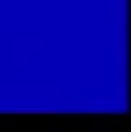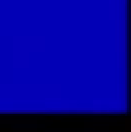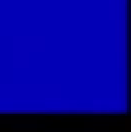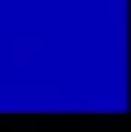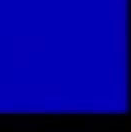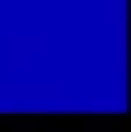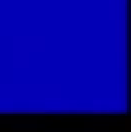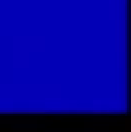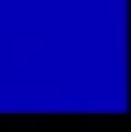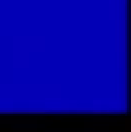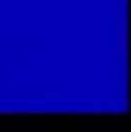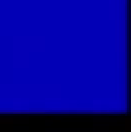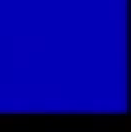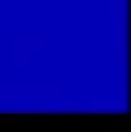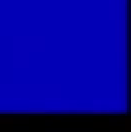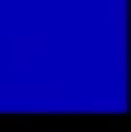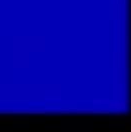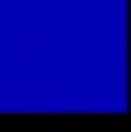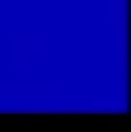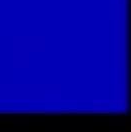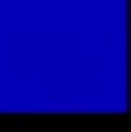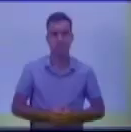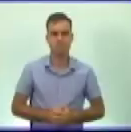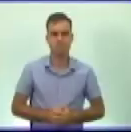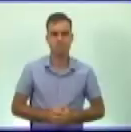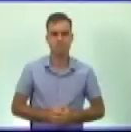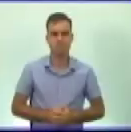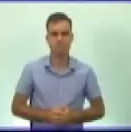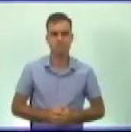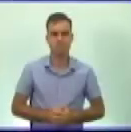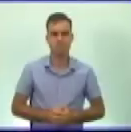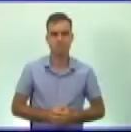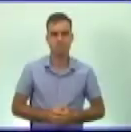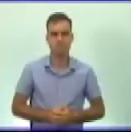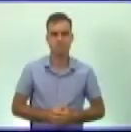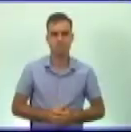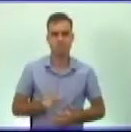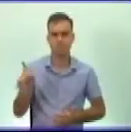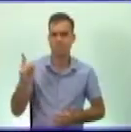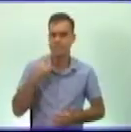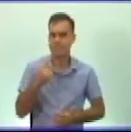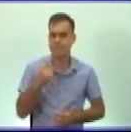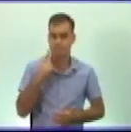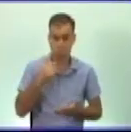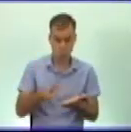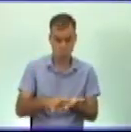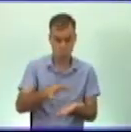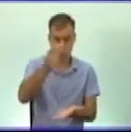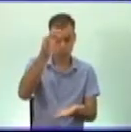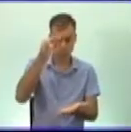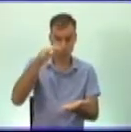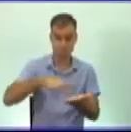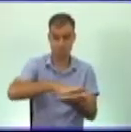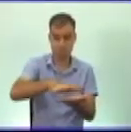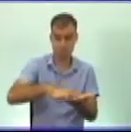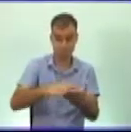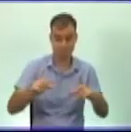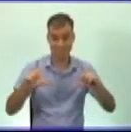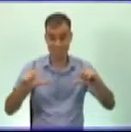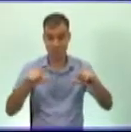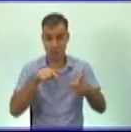Bien, fíjense que en este ejercicio me dicen que el cono, cuyo círculo de la base tiene un radio de